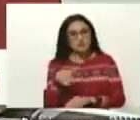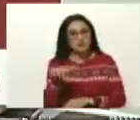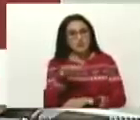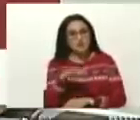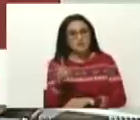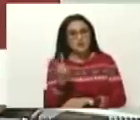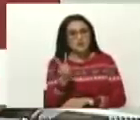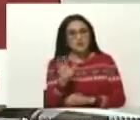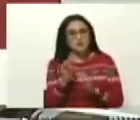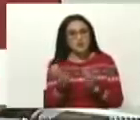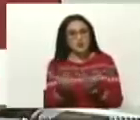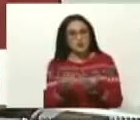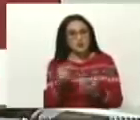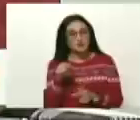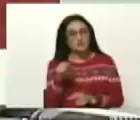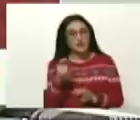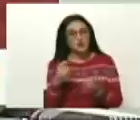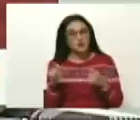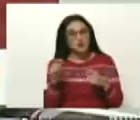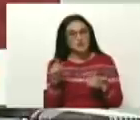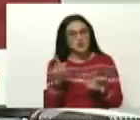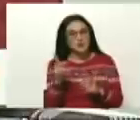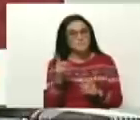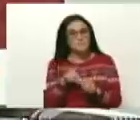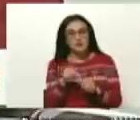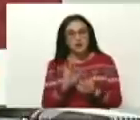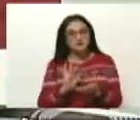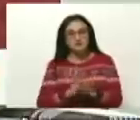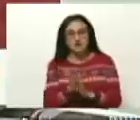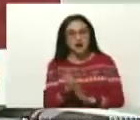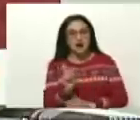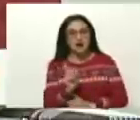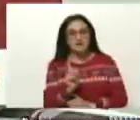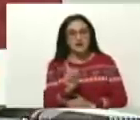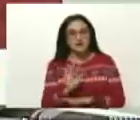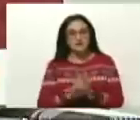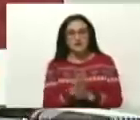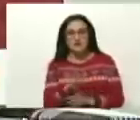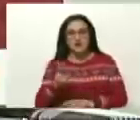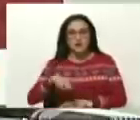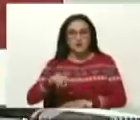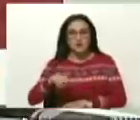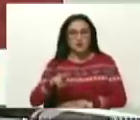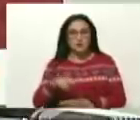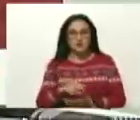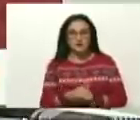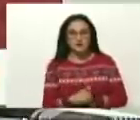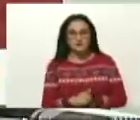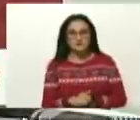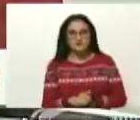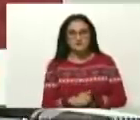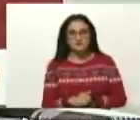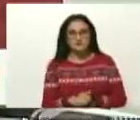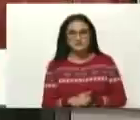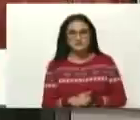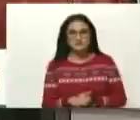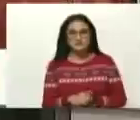nuestro país. El turismo es el petróleo que no se acaba, se no se va a acabar nunca. Es una gran